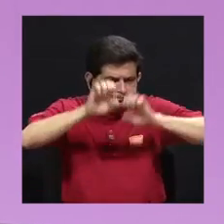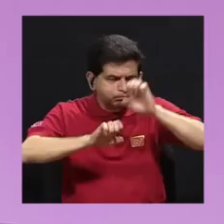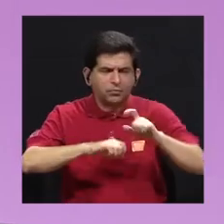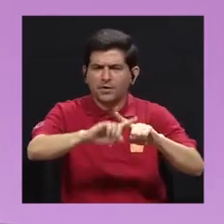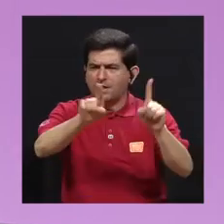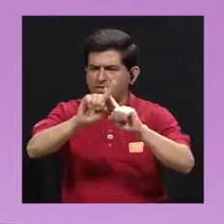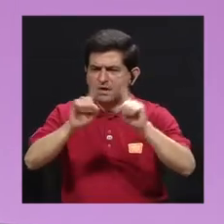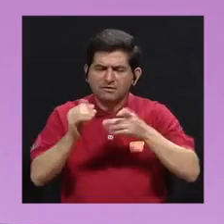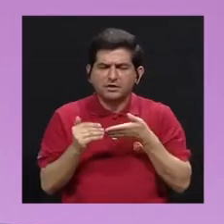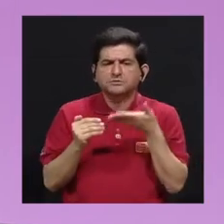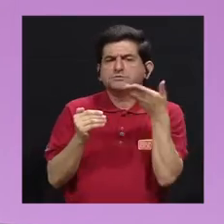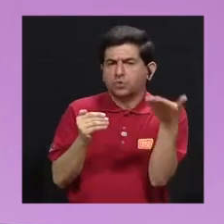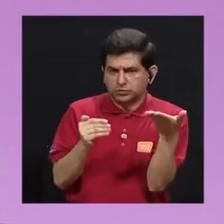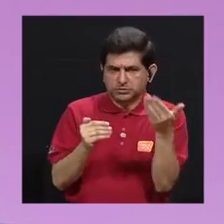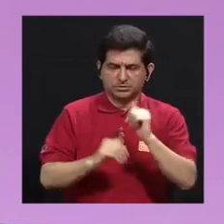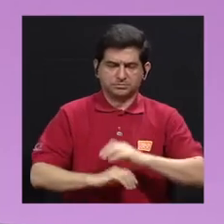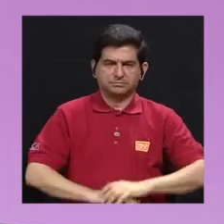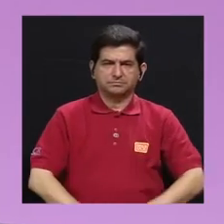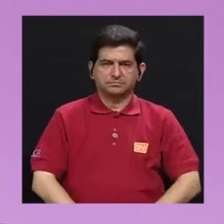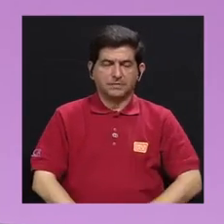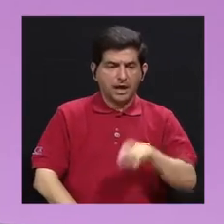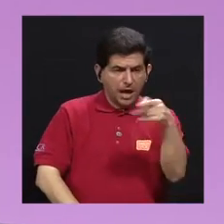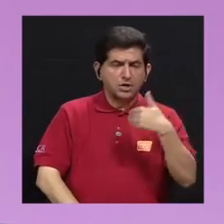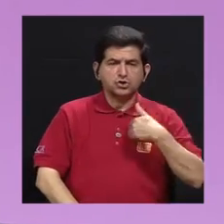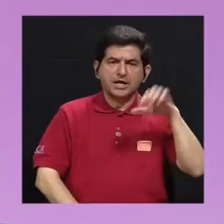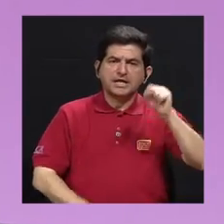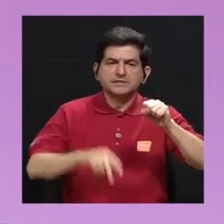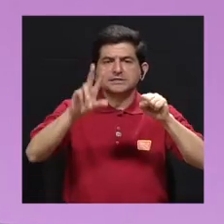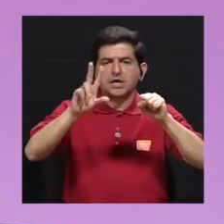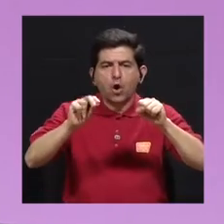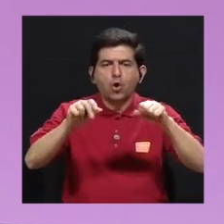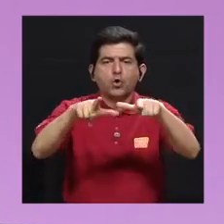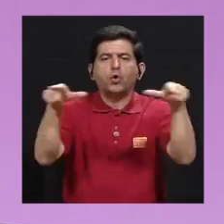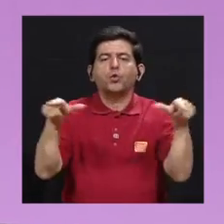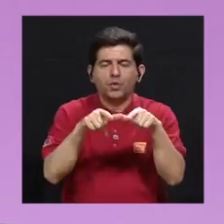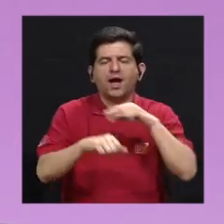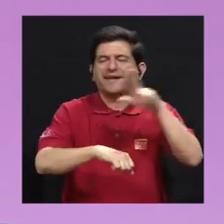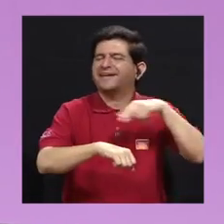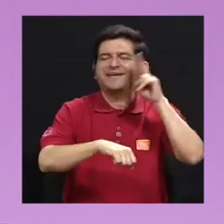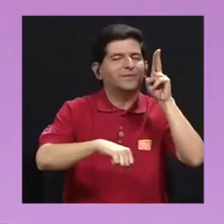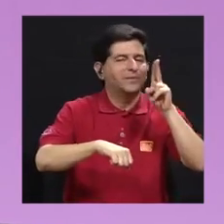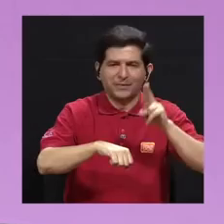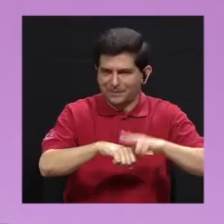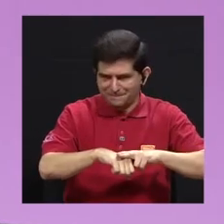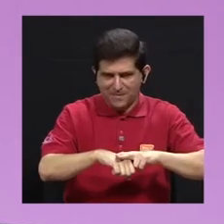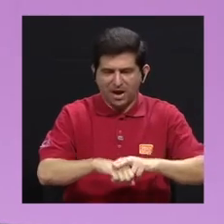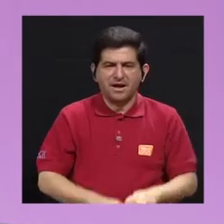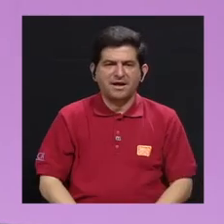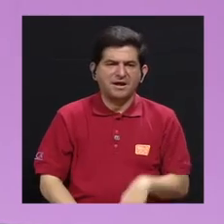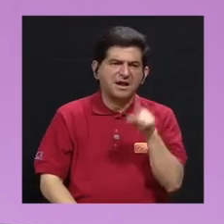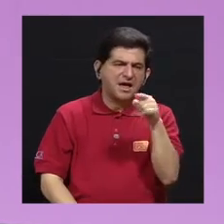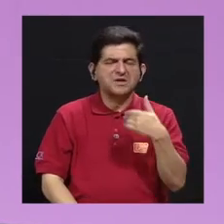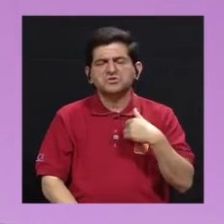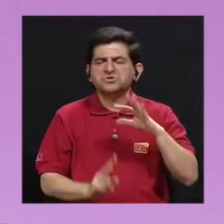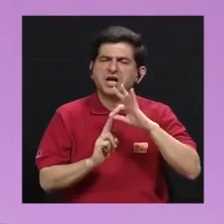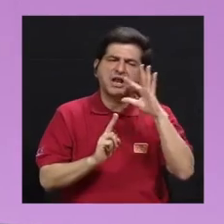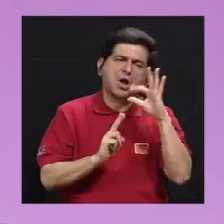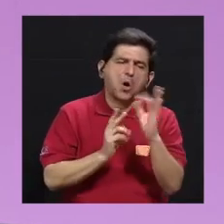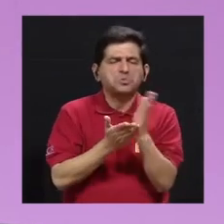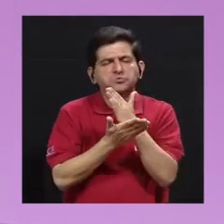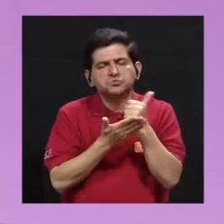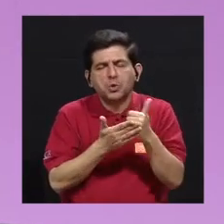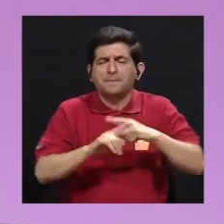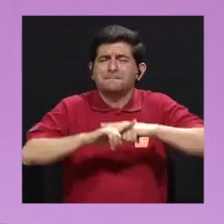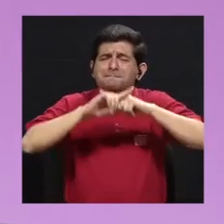de una serie de alimentos si tienen o no tienen terreno normalmente éste llegan con alguna opción de